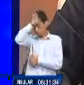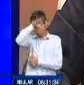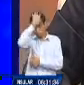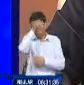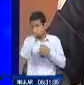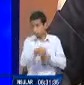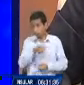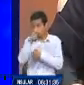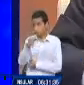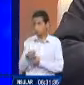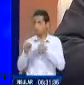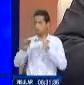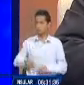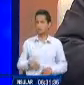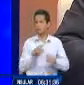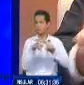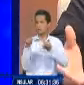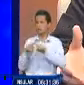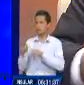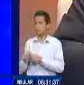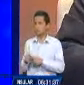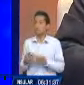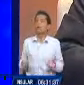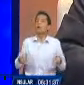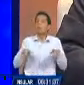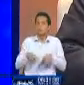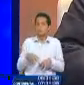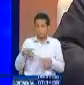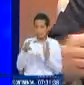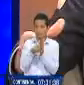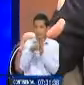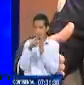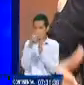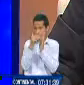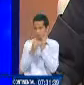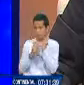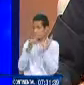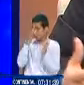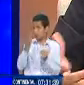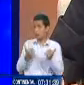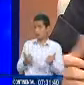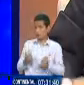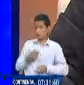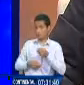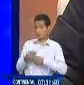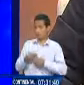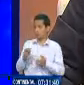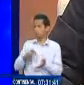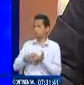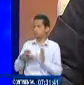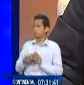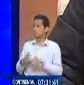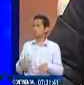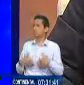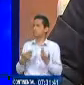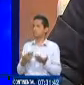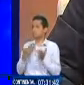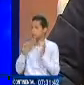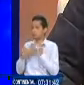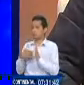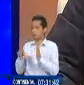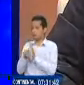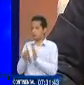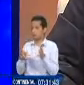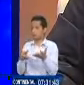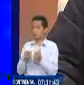ciertos incentivos tributarios por ley y regulatorios también por la situación actual del mercado al que se refiere por ejemplo la reforma de la